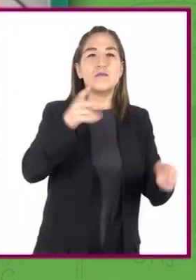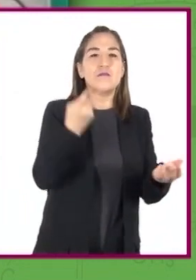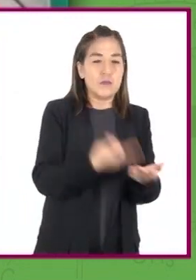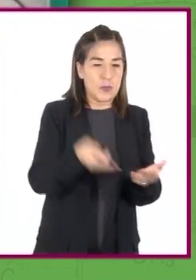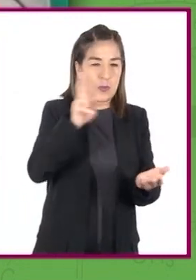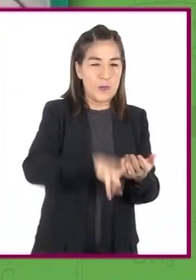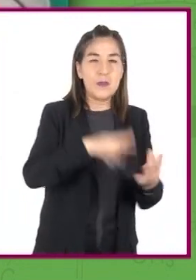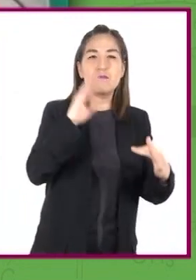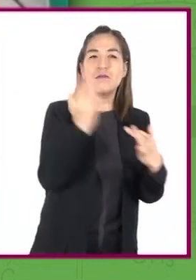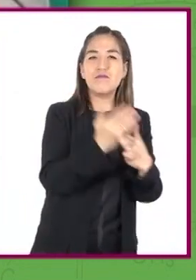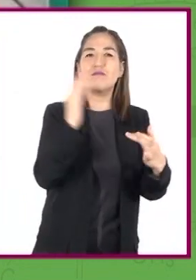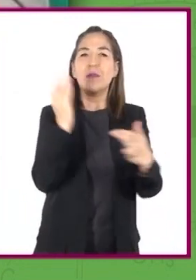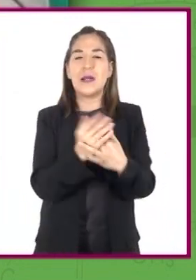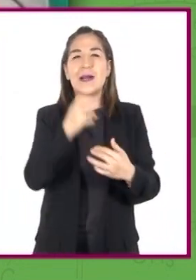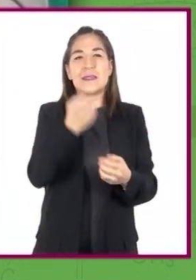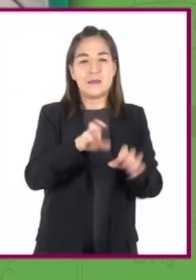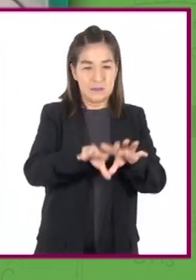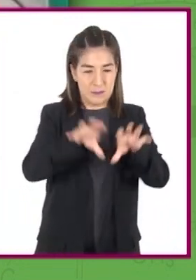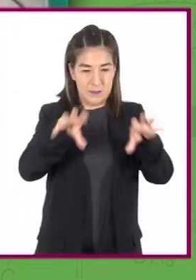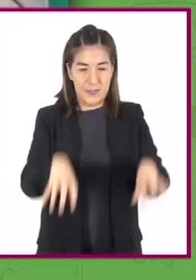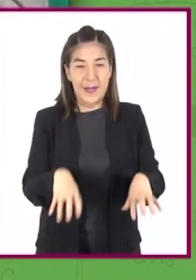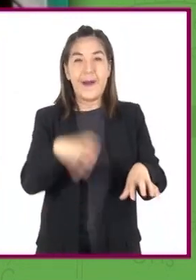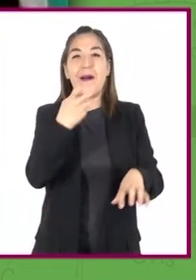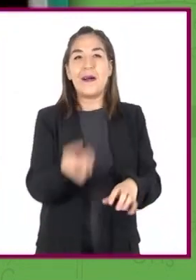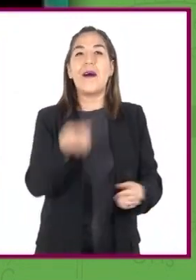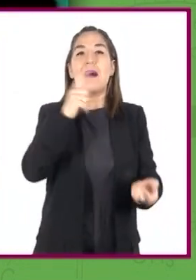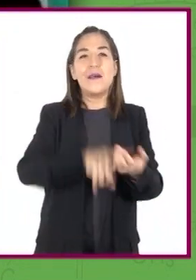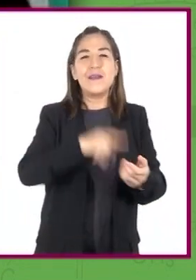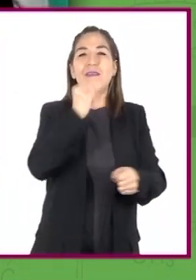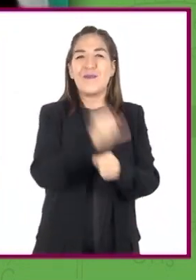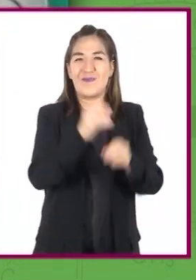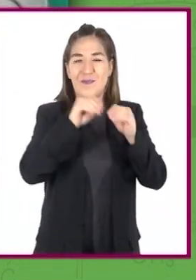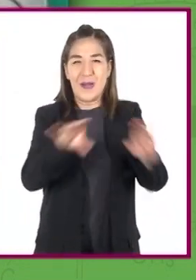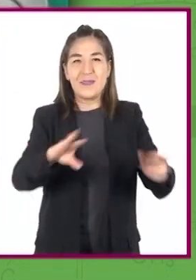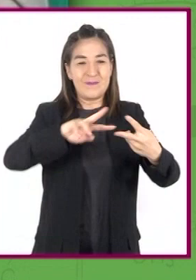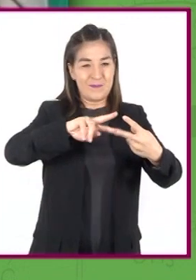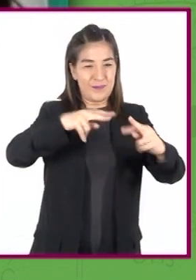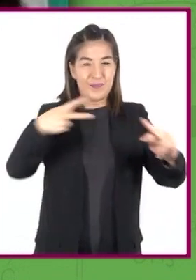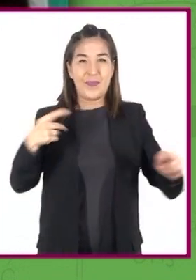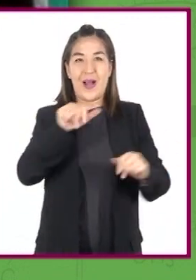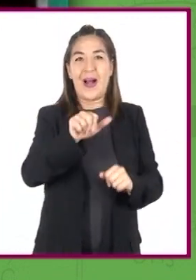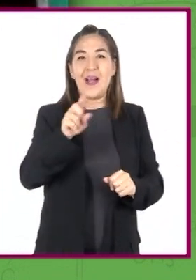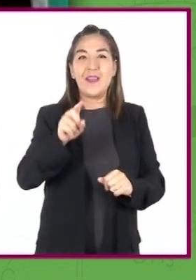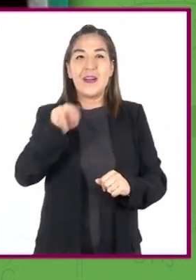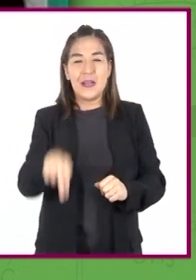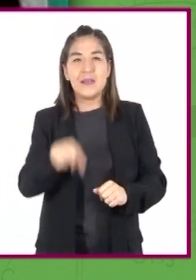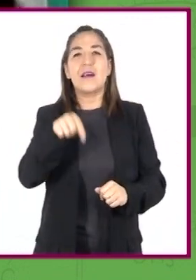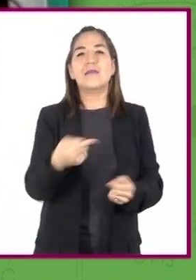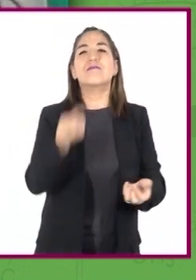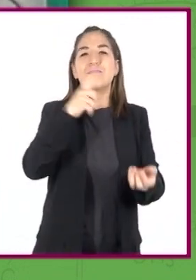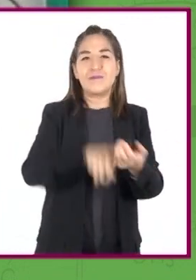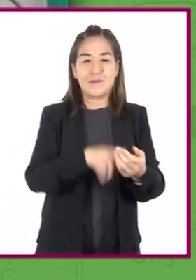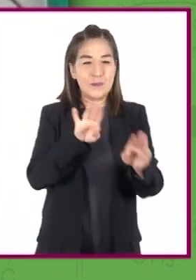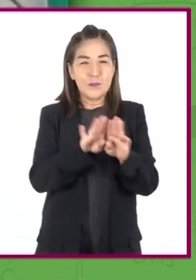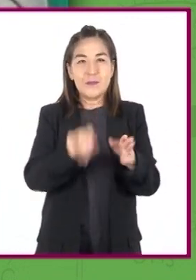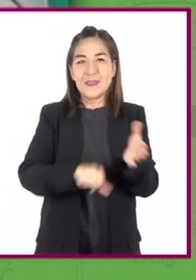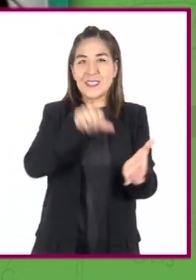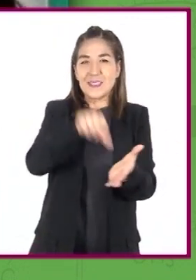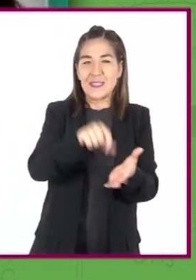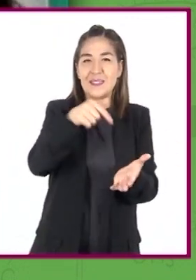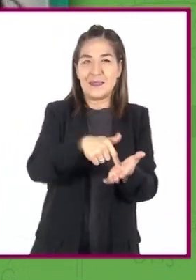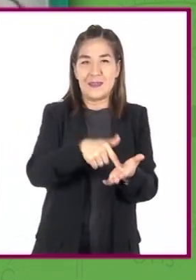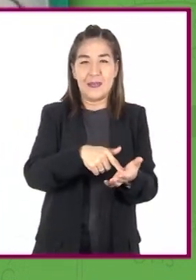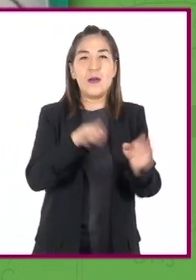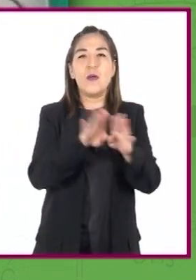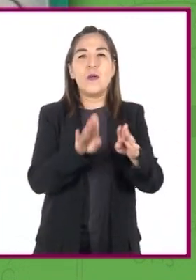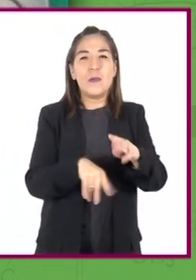estructuras en dos células, y es por ello que la información genética al interior de la célula se alinea en el centro de la célula.